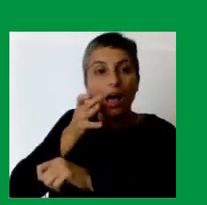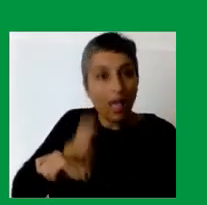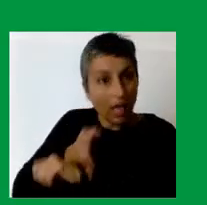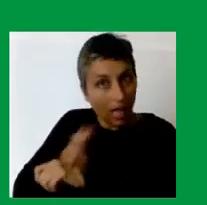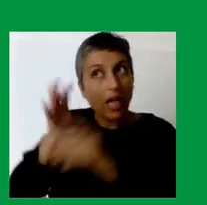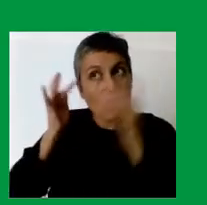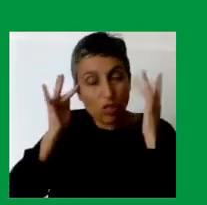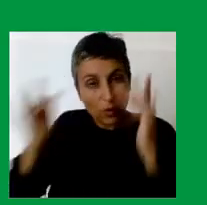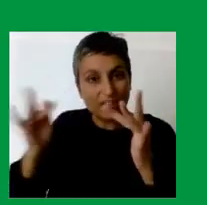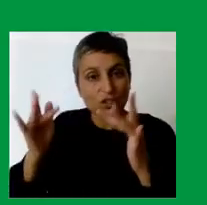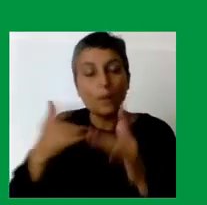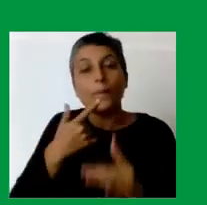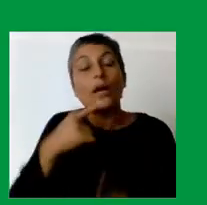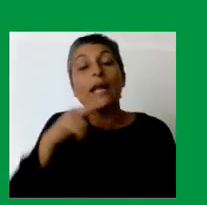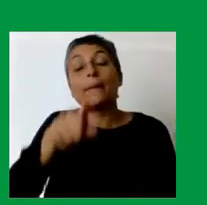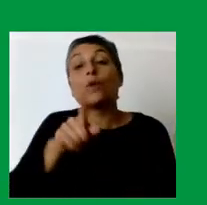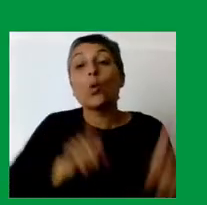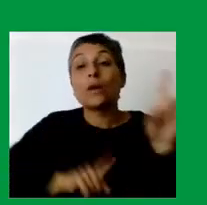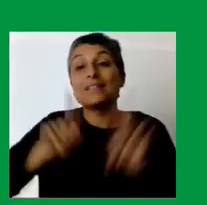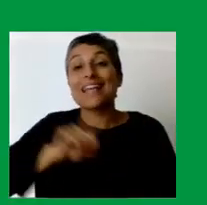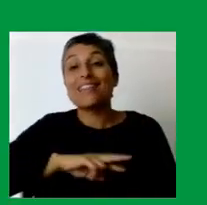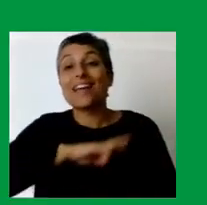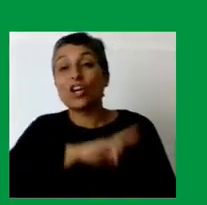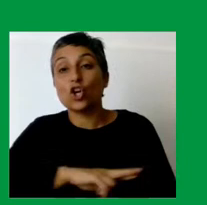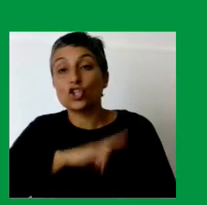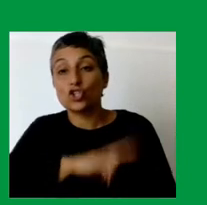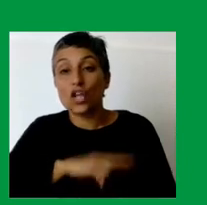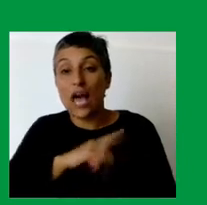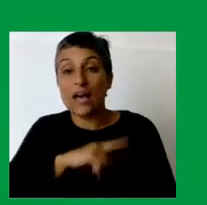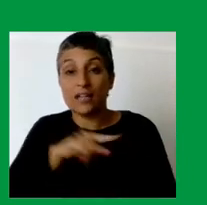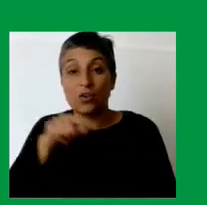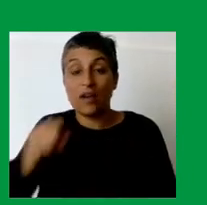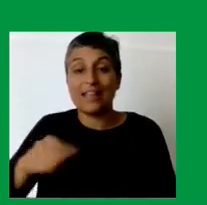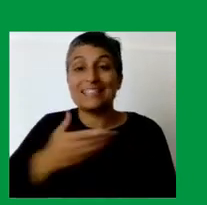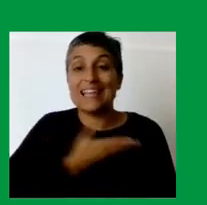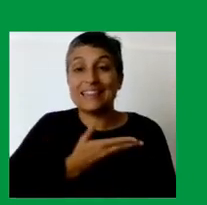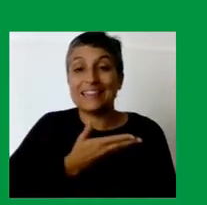de Rosario, en la provincia de Santa Fe, en Argentina,